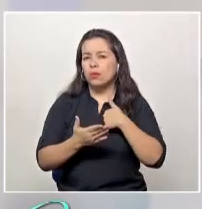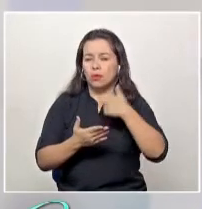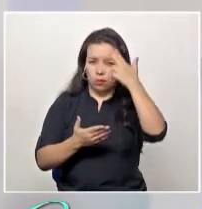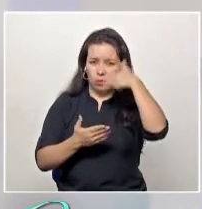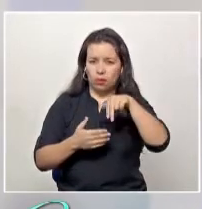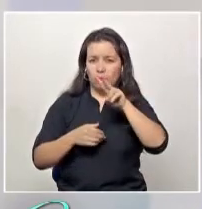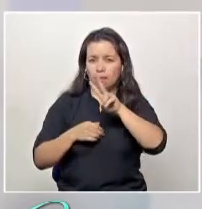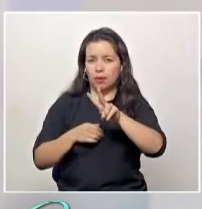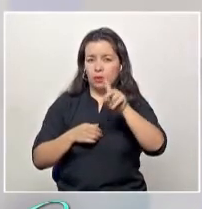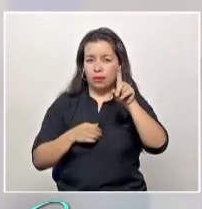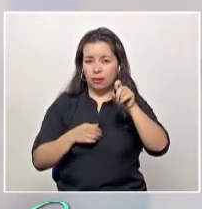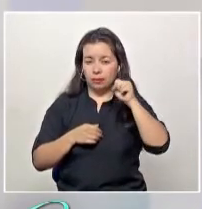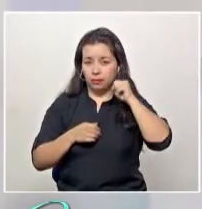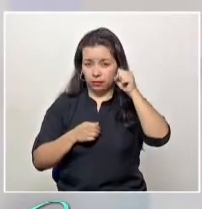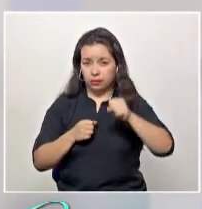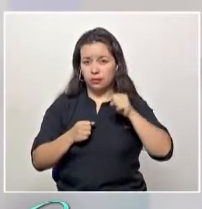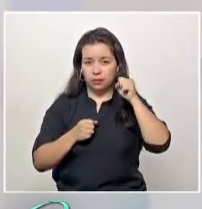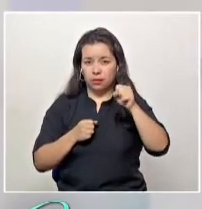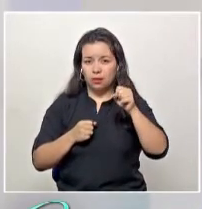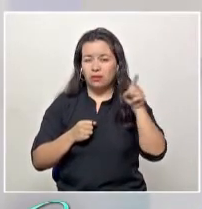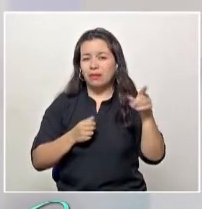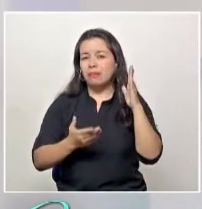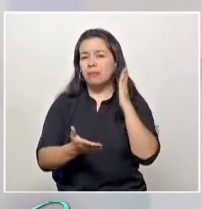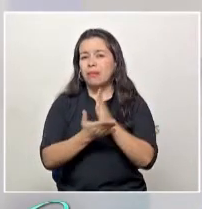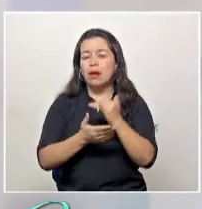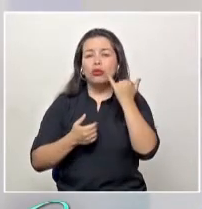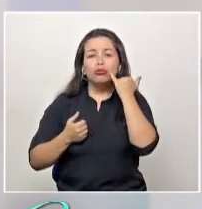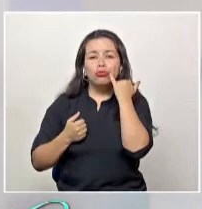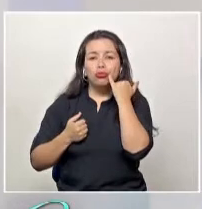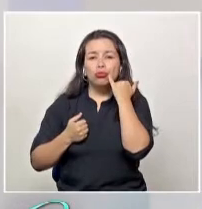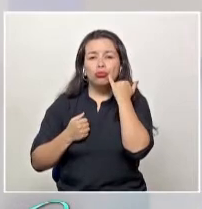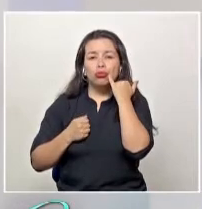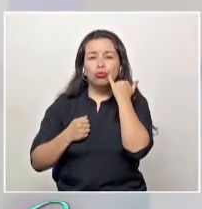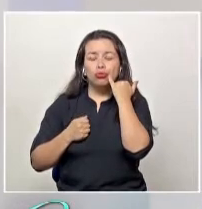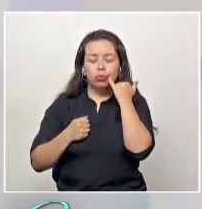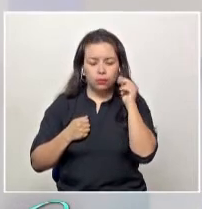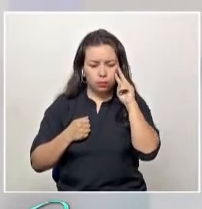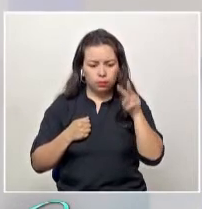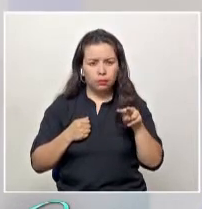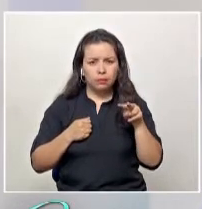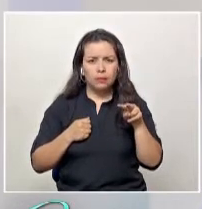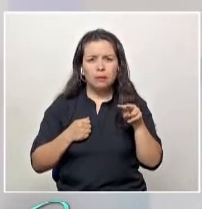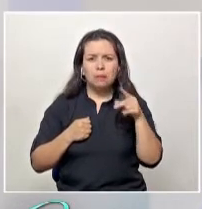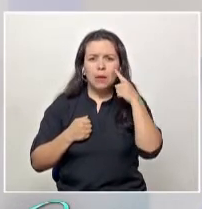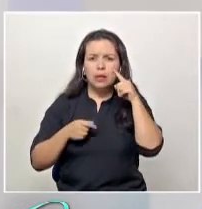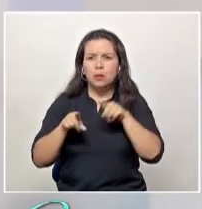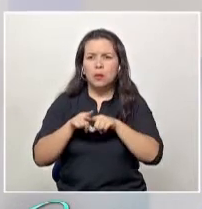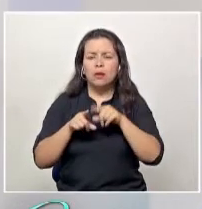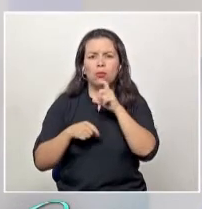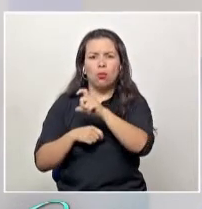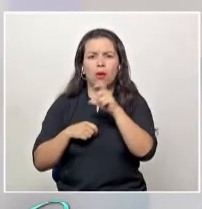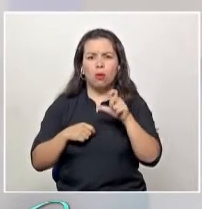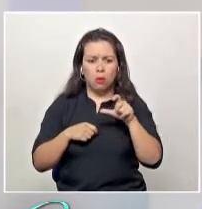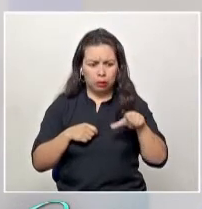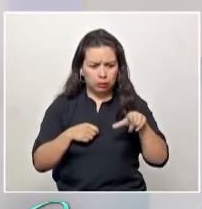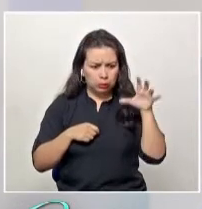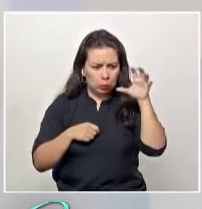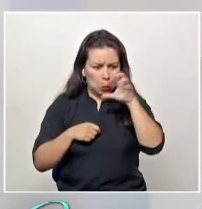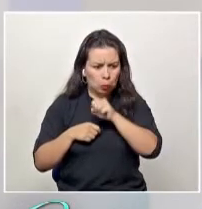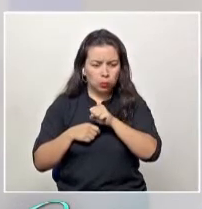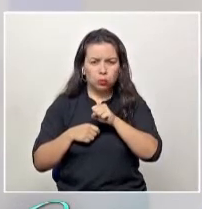de 26 años. Resultó orinando oscuro como Coca-Cola. Lo hemos